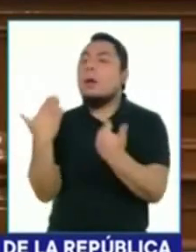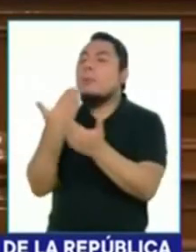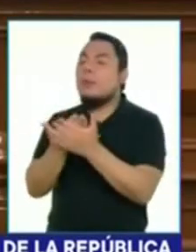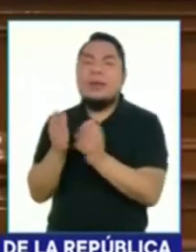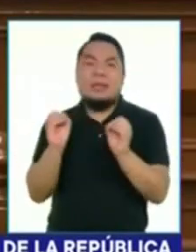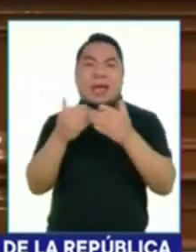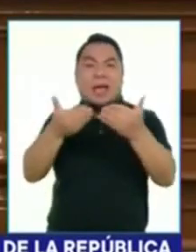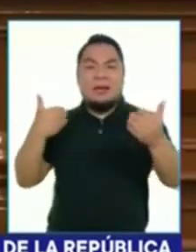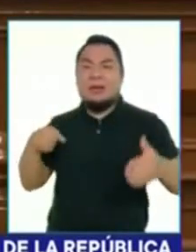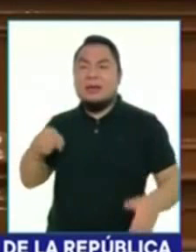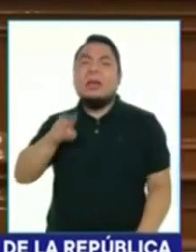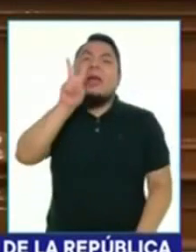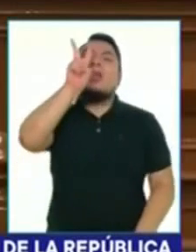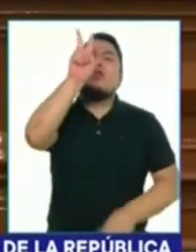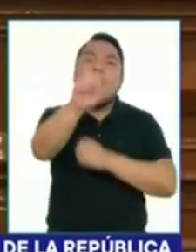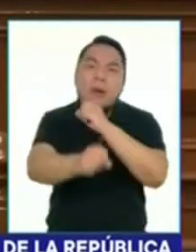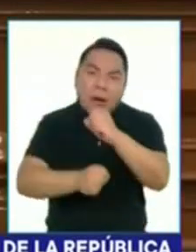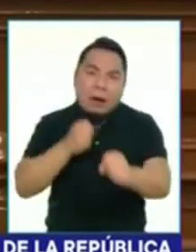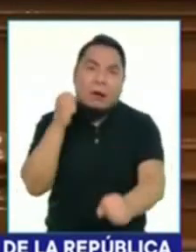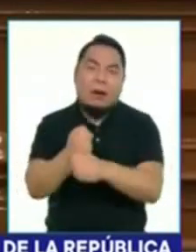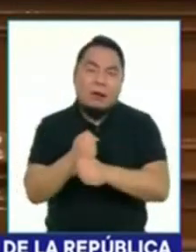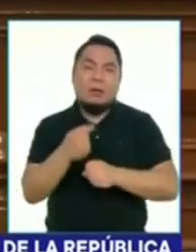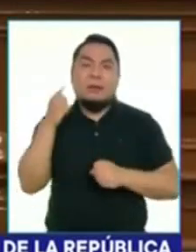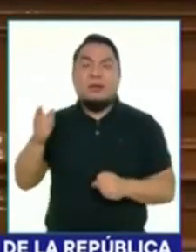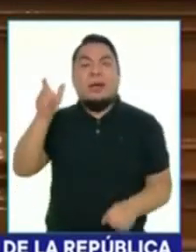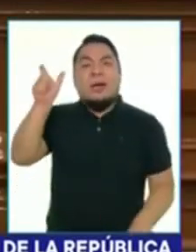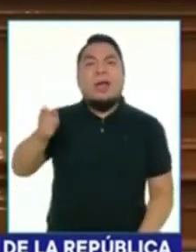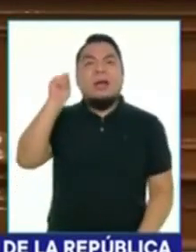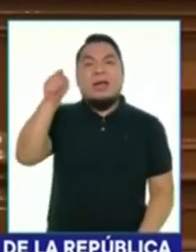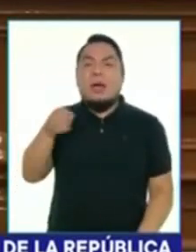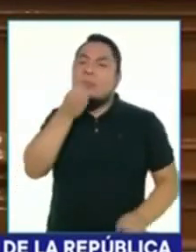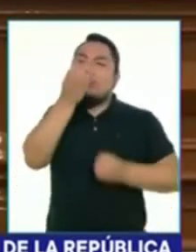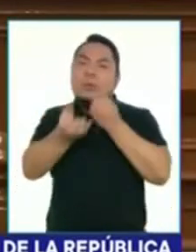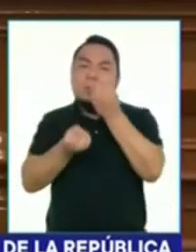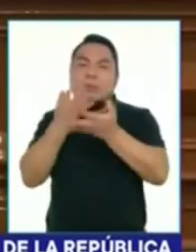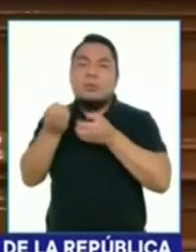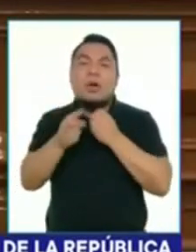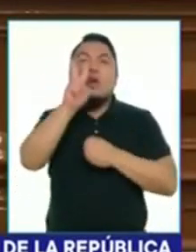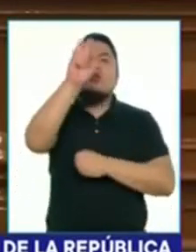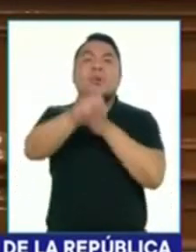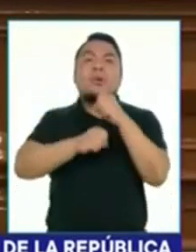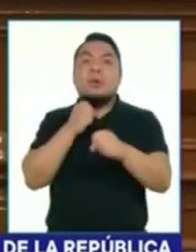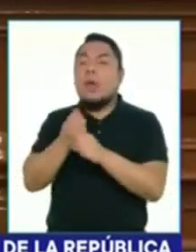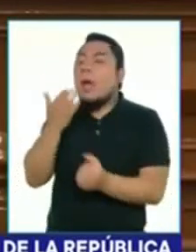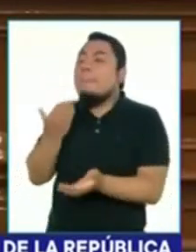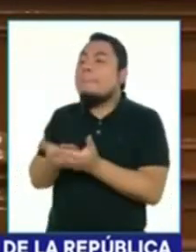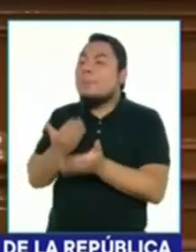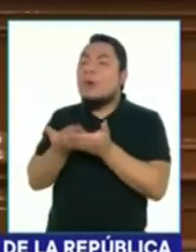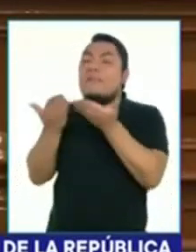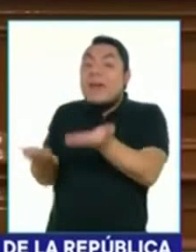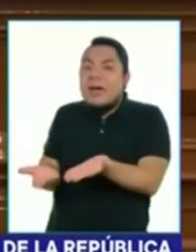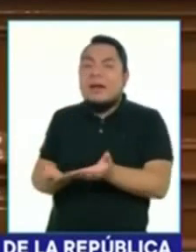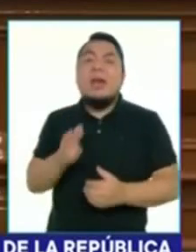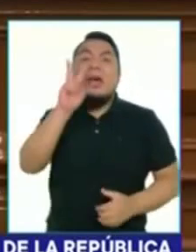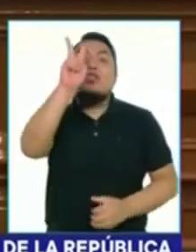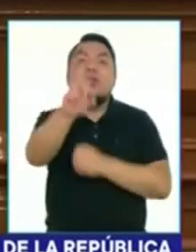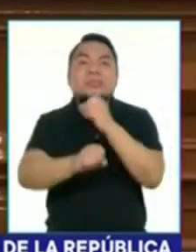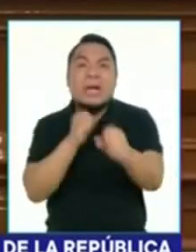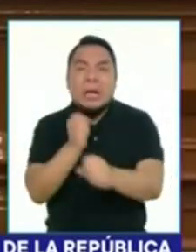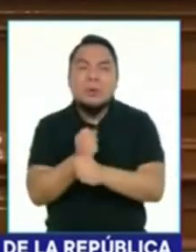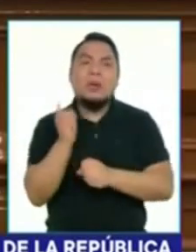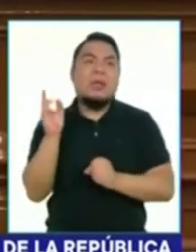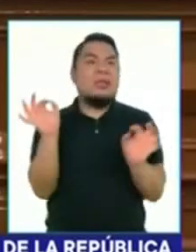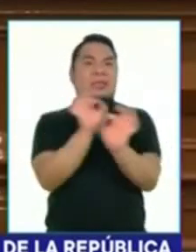Llevan 2 años solicitando ser colaboradores y no pueden mostrar una sola prueba de estos infundios